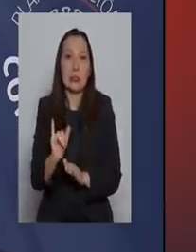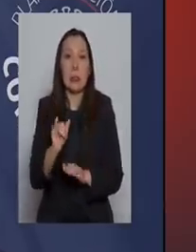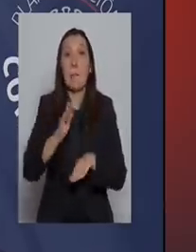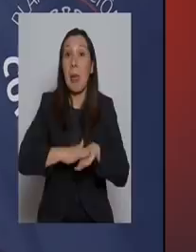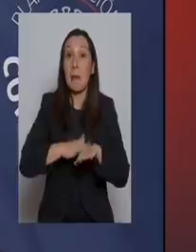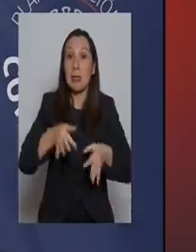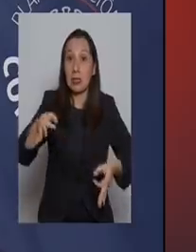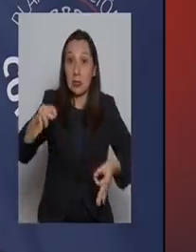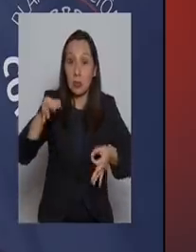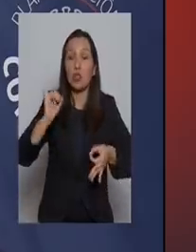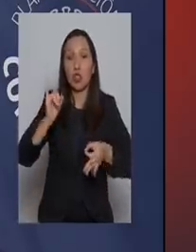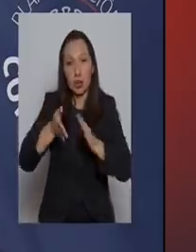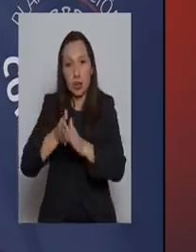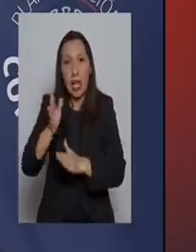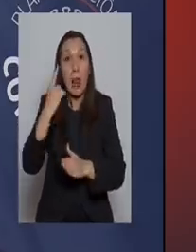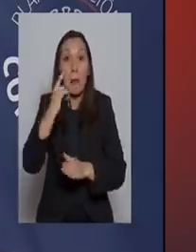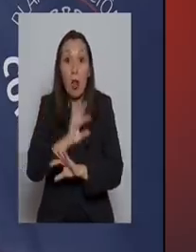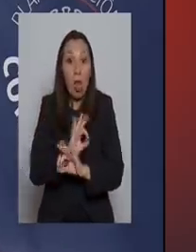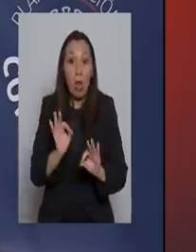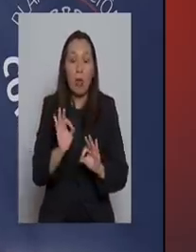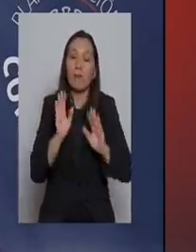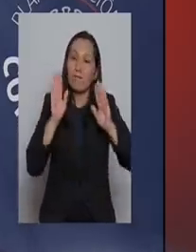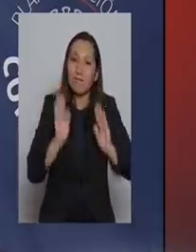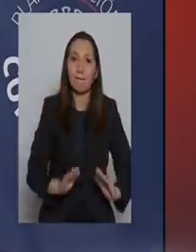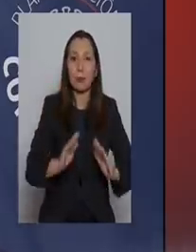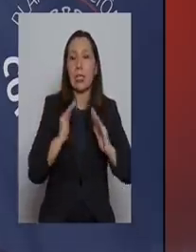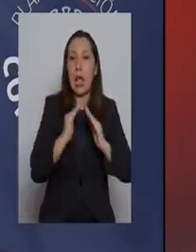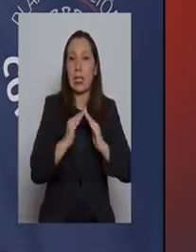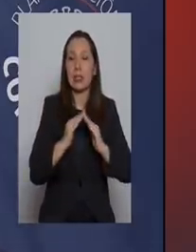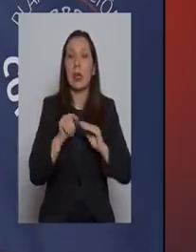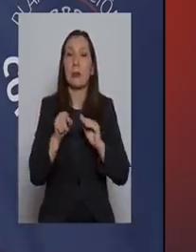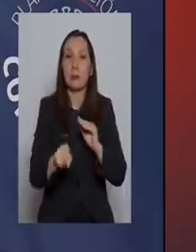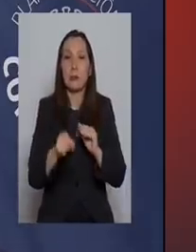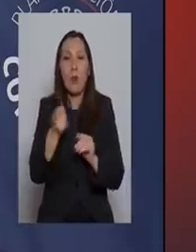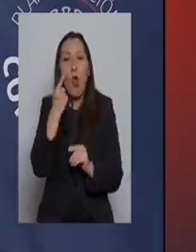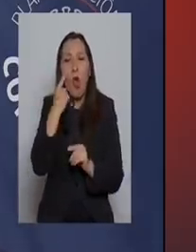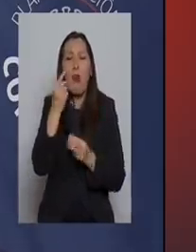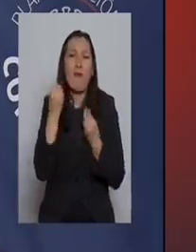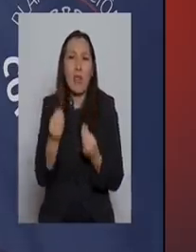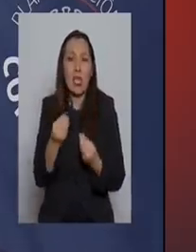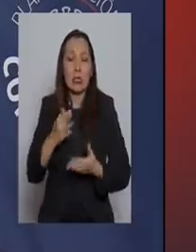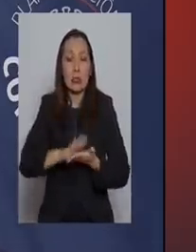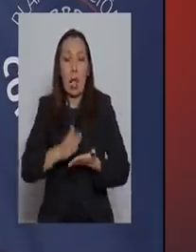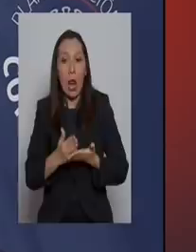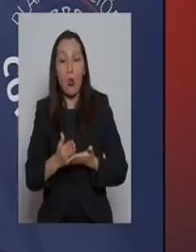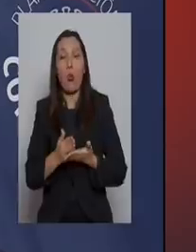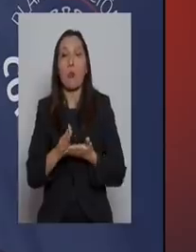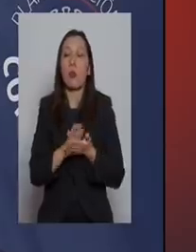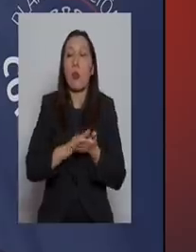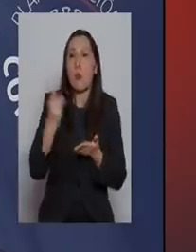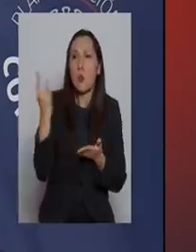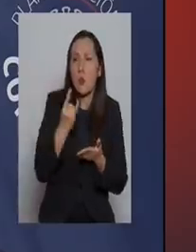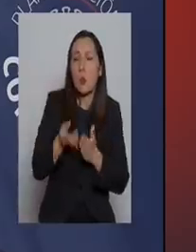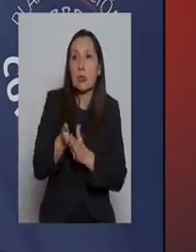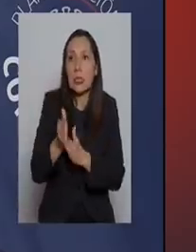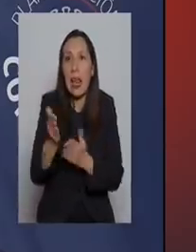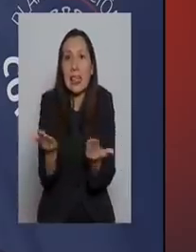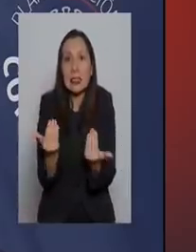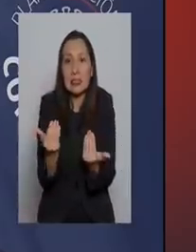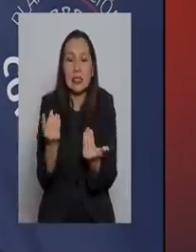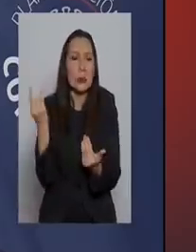obtenga permiso en las comisarías respectivas y que se conocen muy bien por razones de salud, por emergencias,